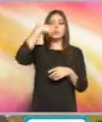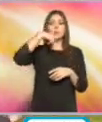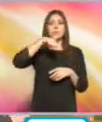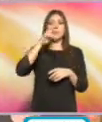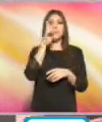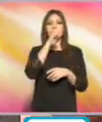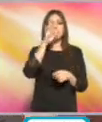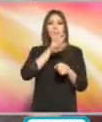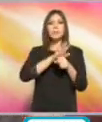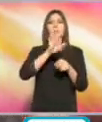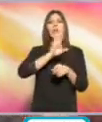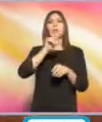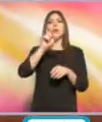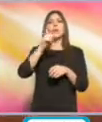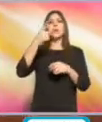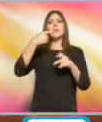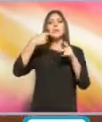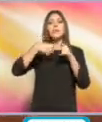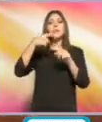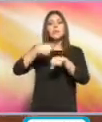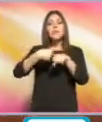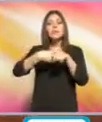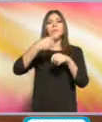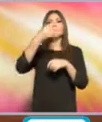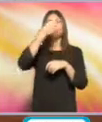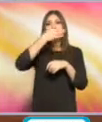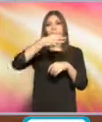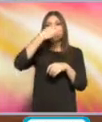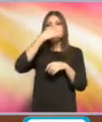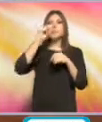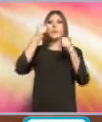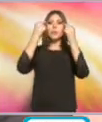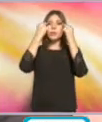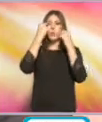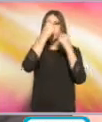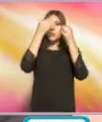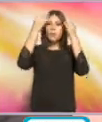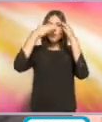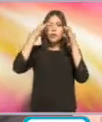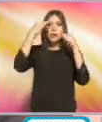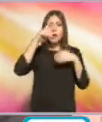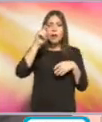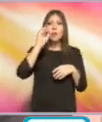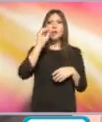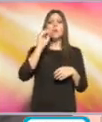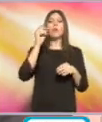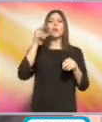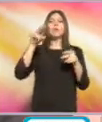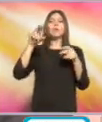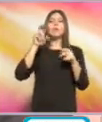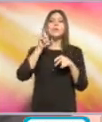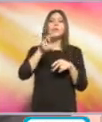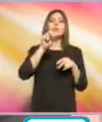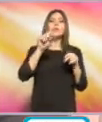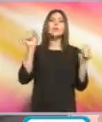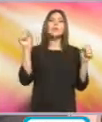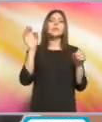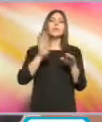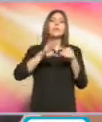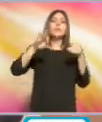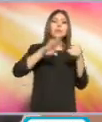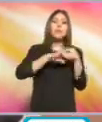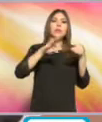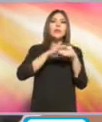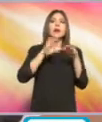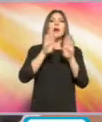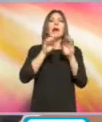con lagrimeo, secreción nasal, estornudos, etcétera, en ese momento debe tomar medidas